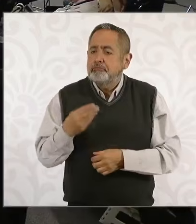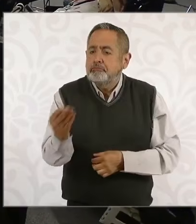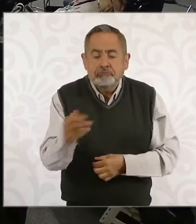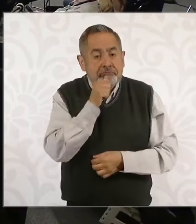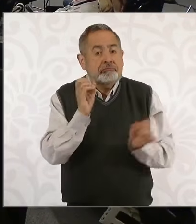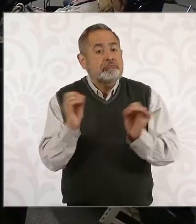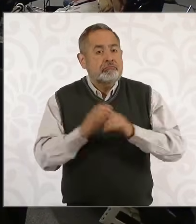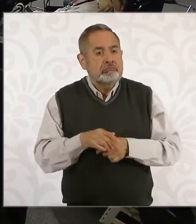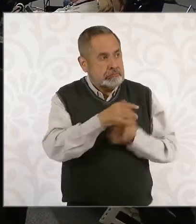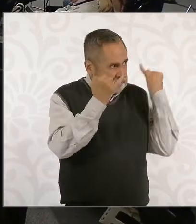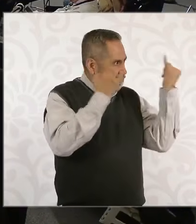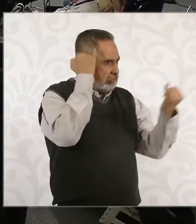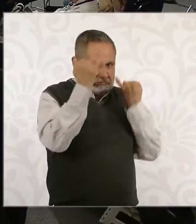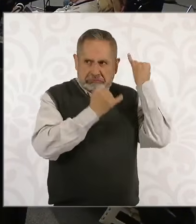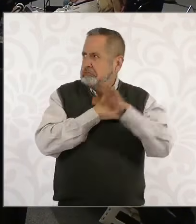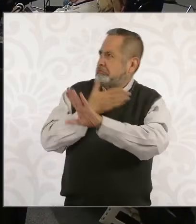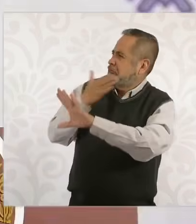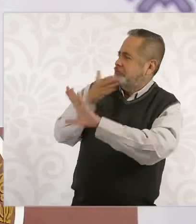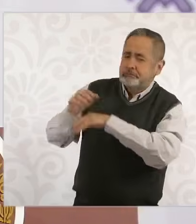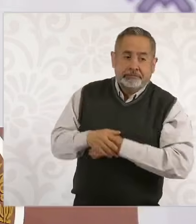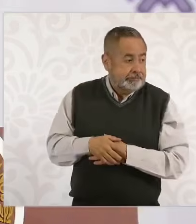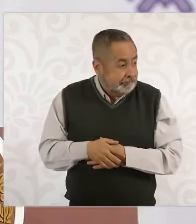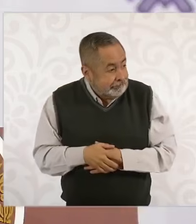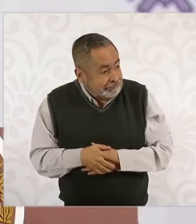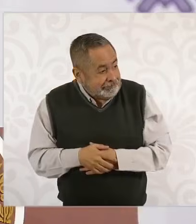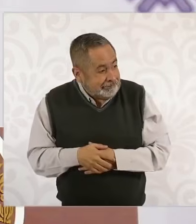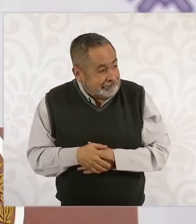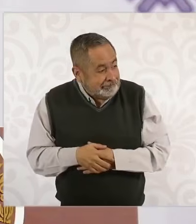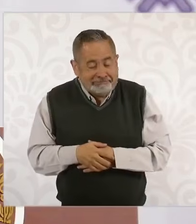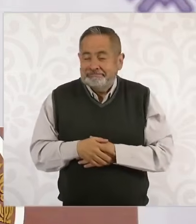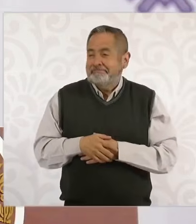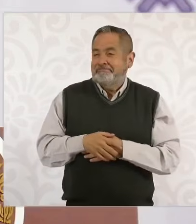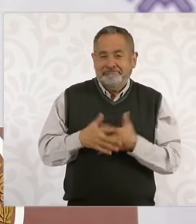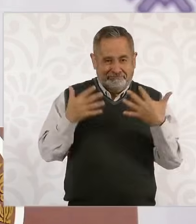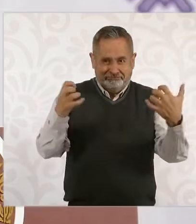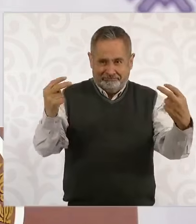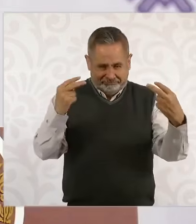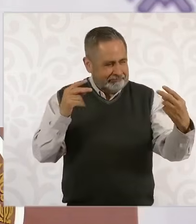Qué bueno que lo escriban, ¿eh? Yo solo estoy debatiendo públicamente.